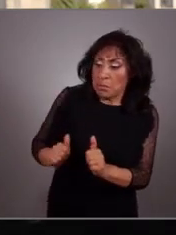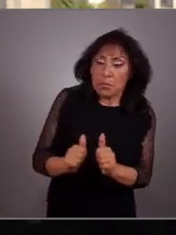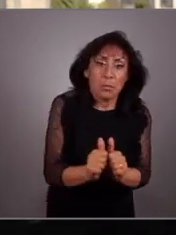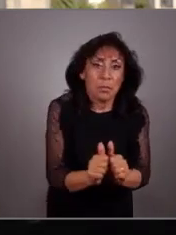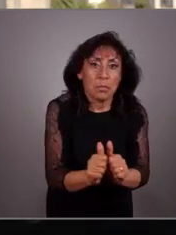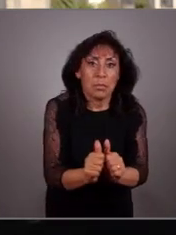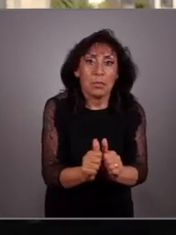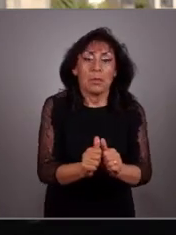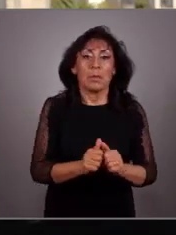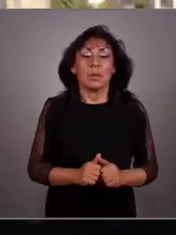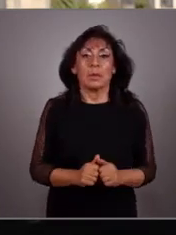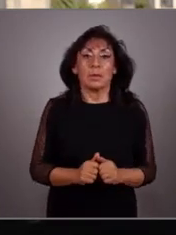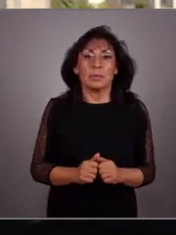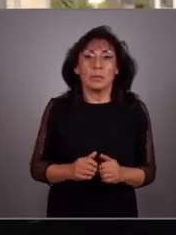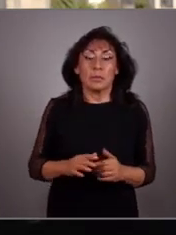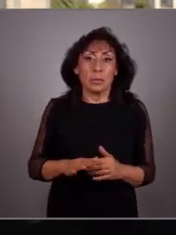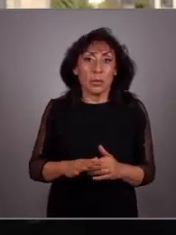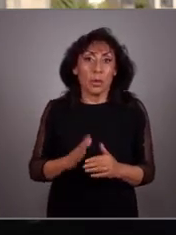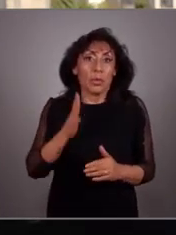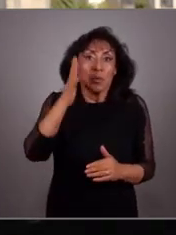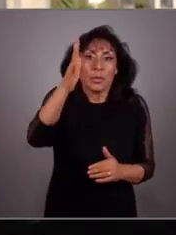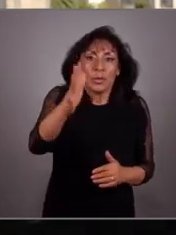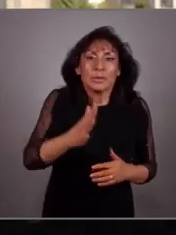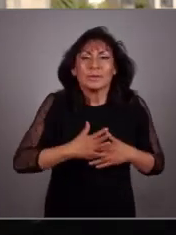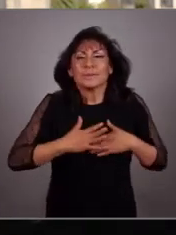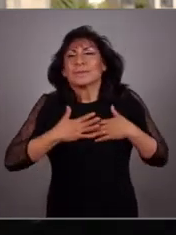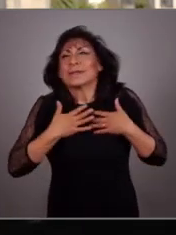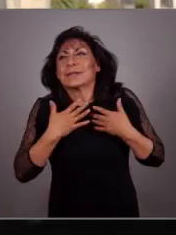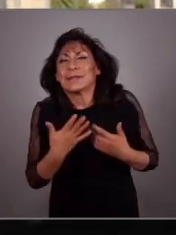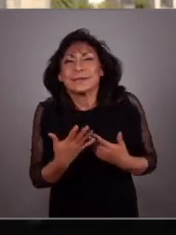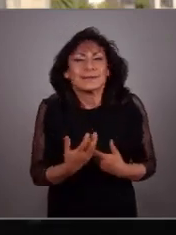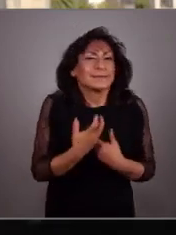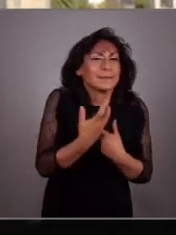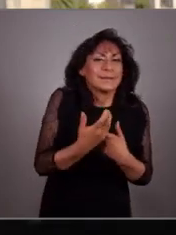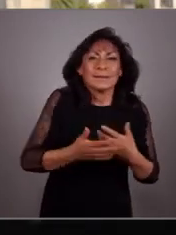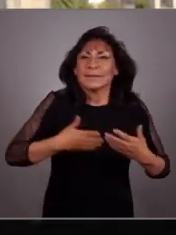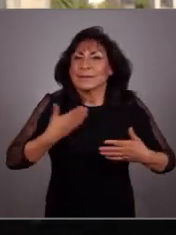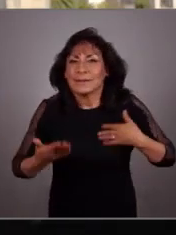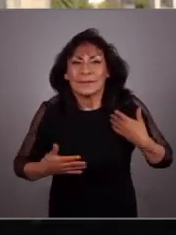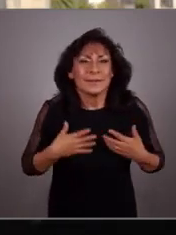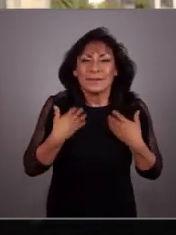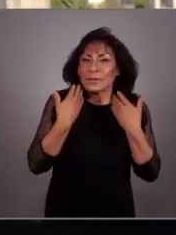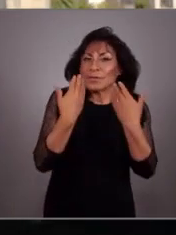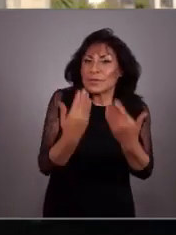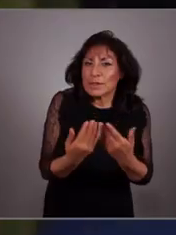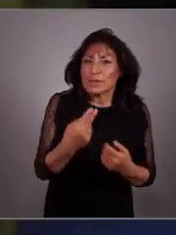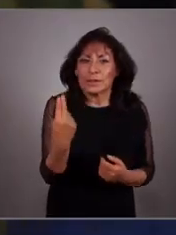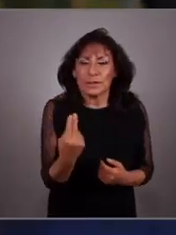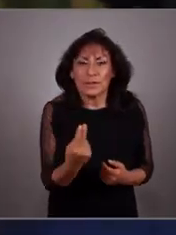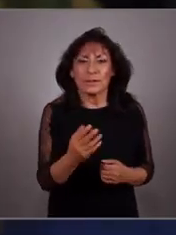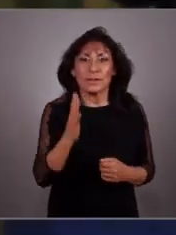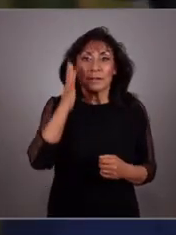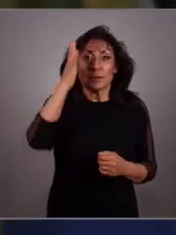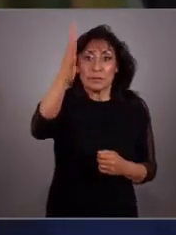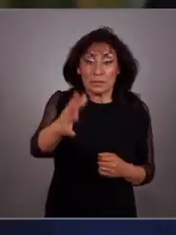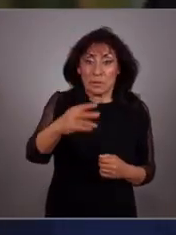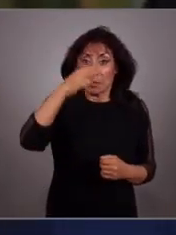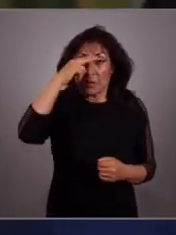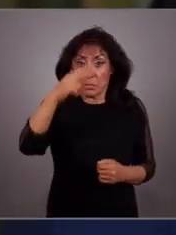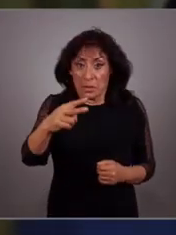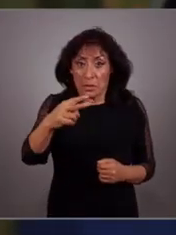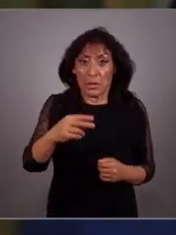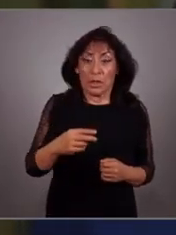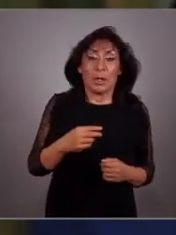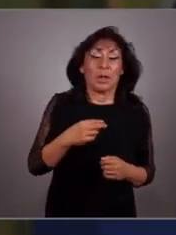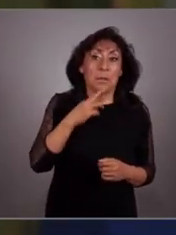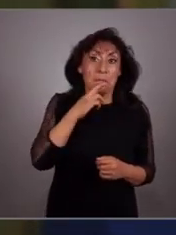atrás o no será. Queremos un futuro de esperanza, de alegría y de confianza. El futuro de